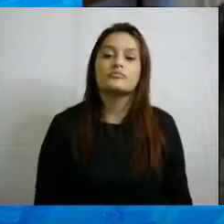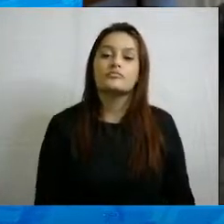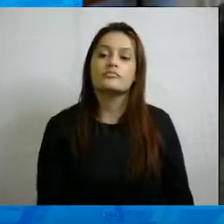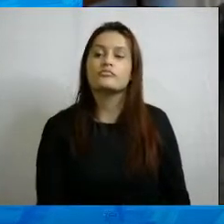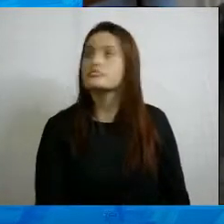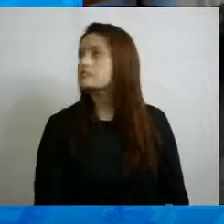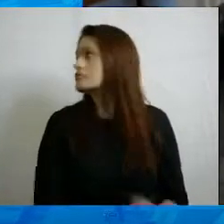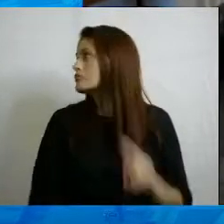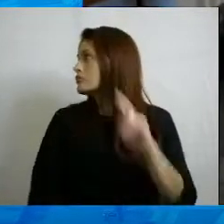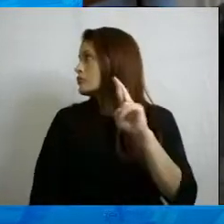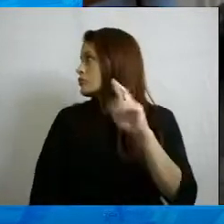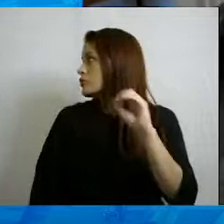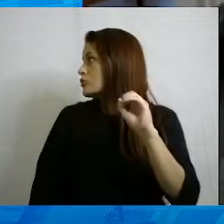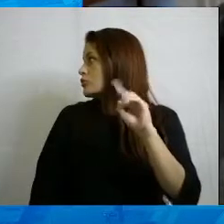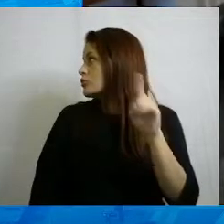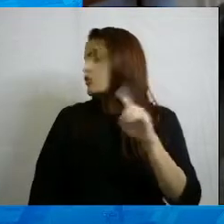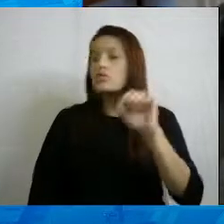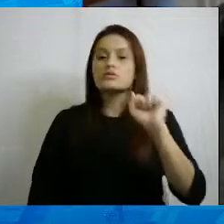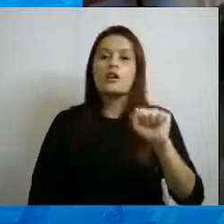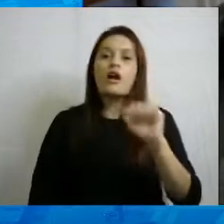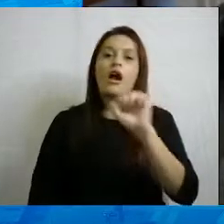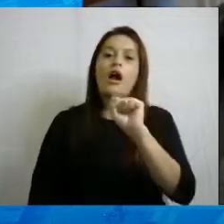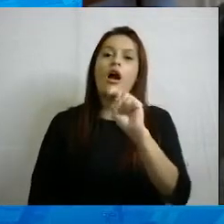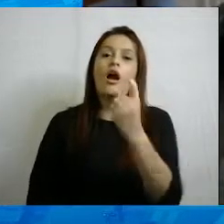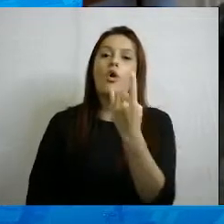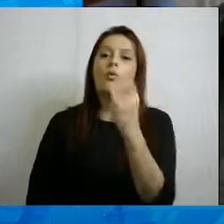Rosa Aguirre, la señora Rosa Aguirre.